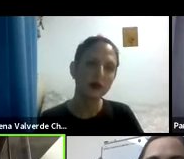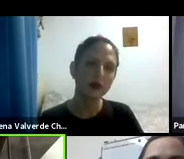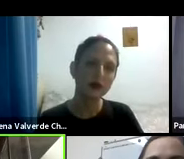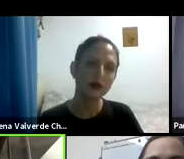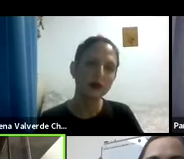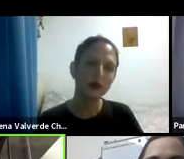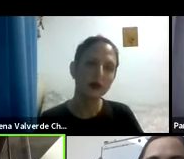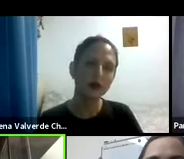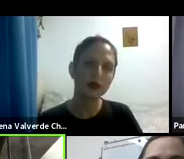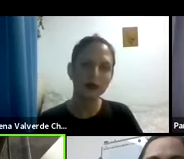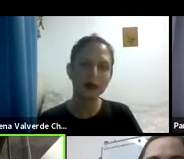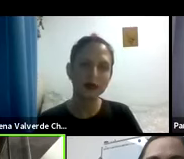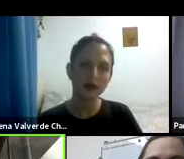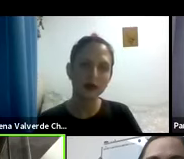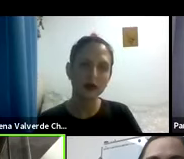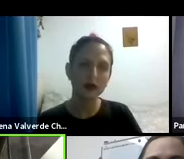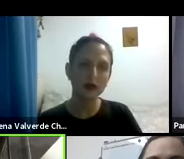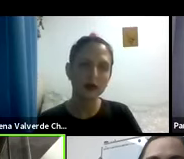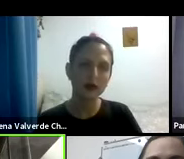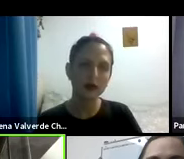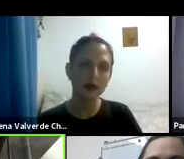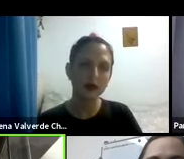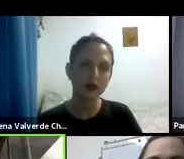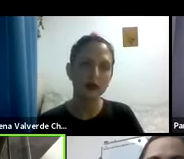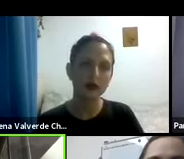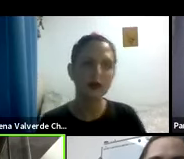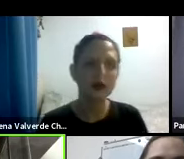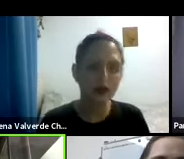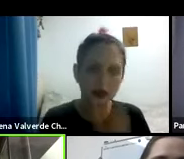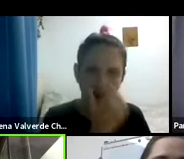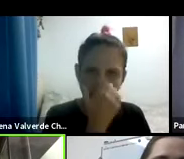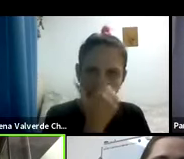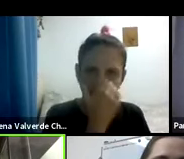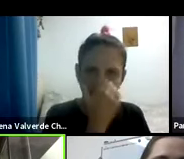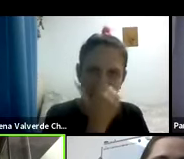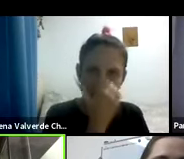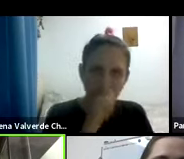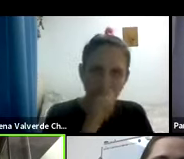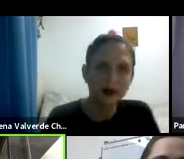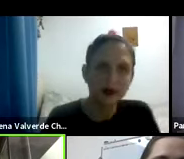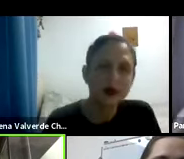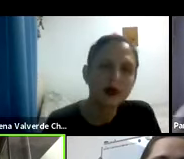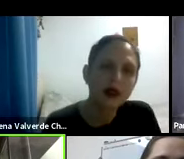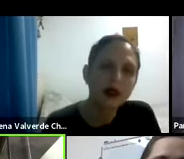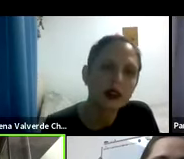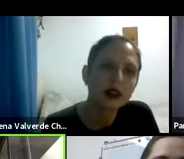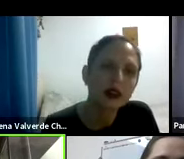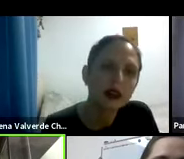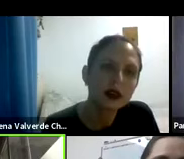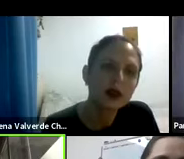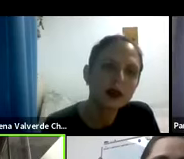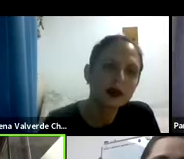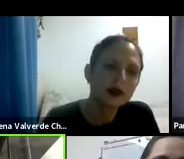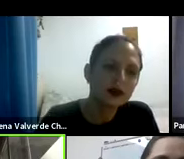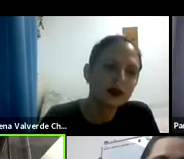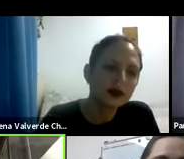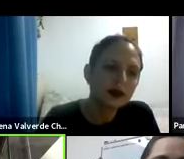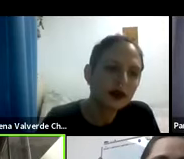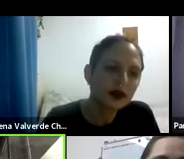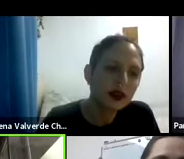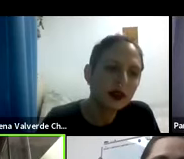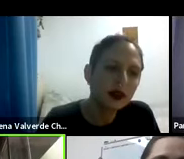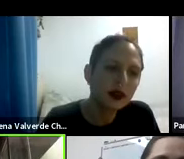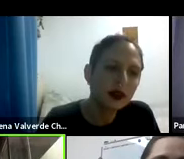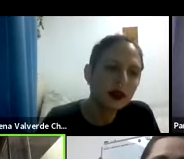no no había deseado su madre entonces una historia de abandono fuertísima que se presenta a lo largo de